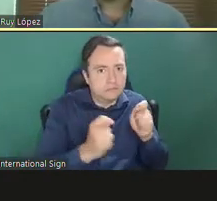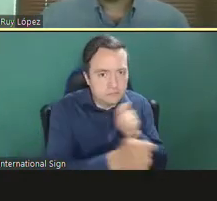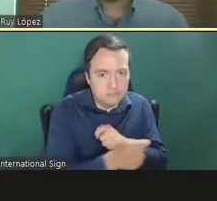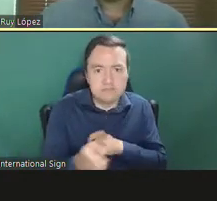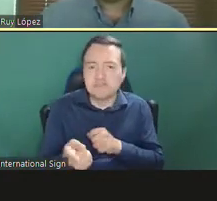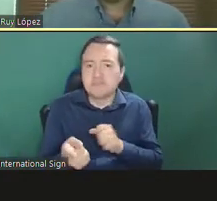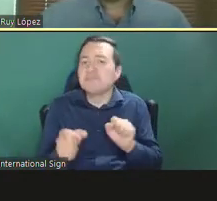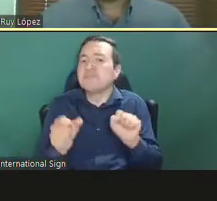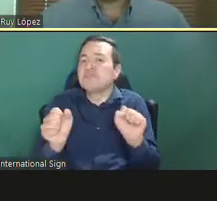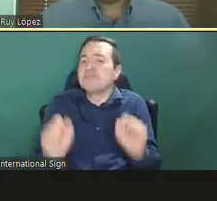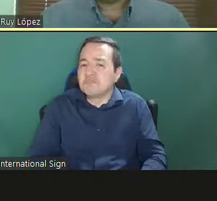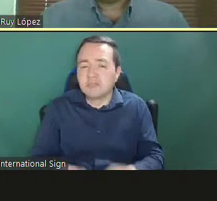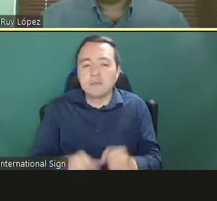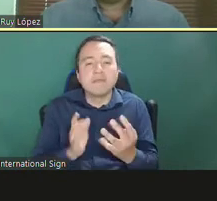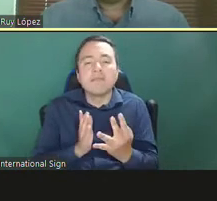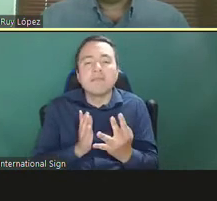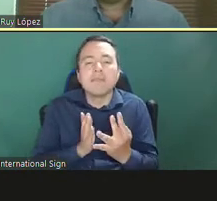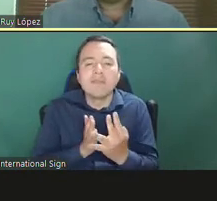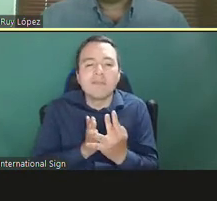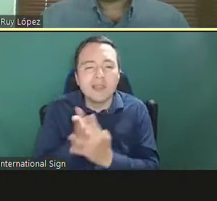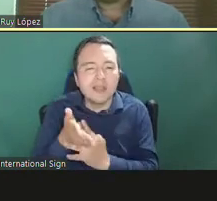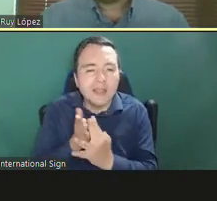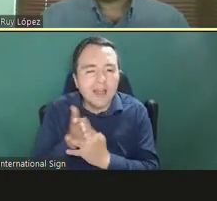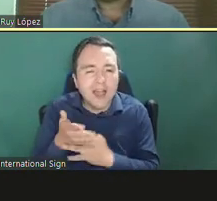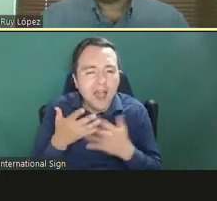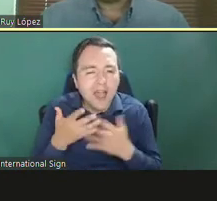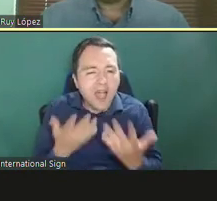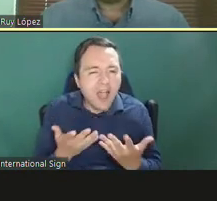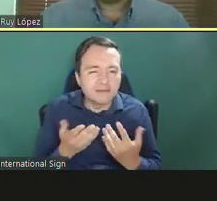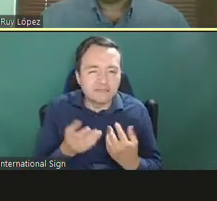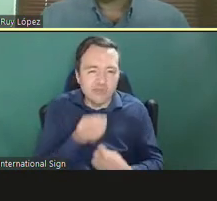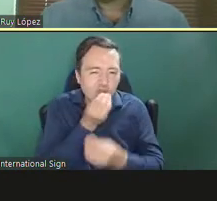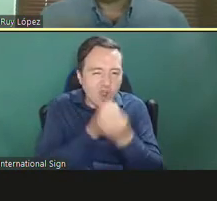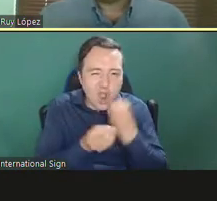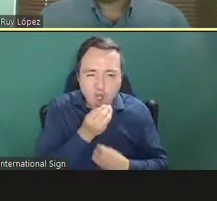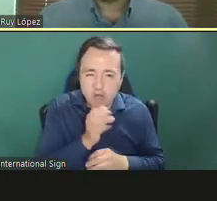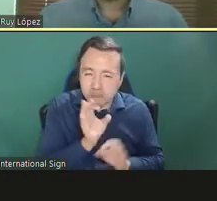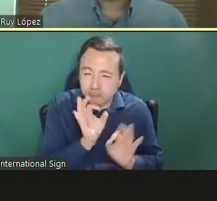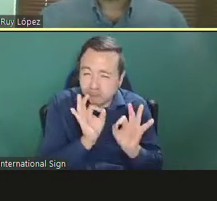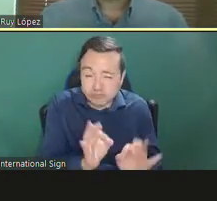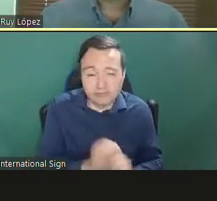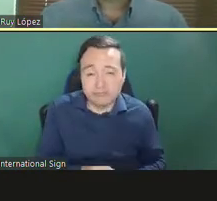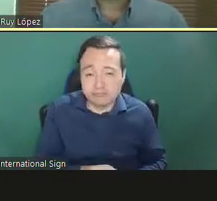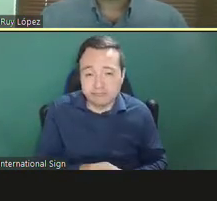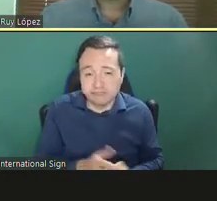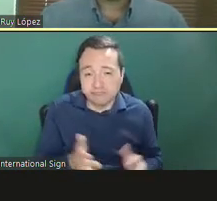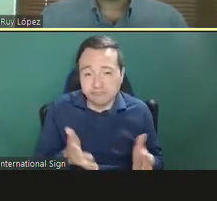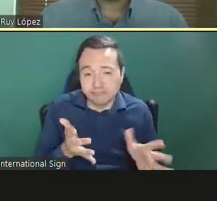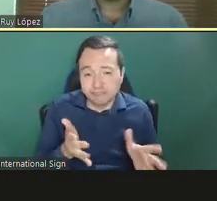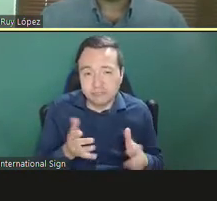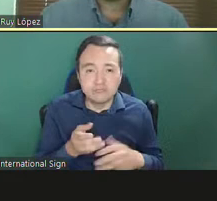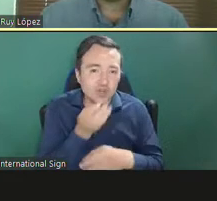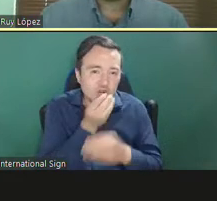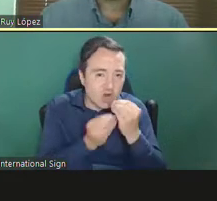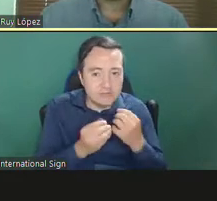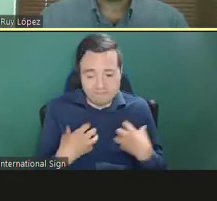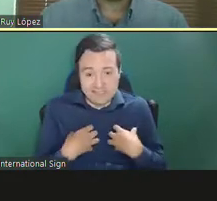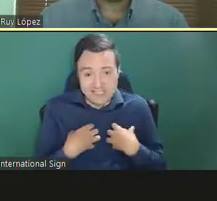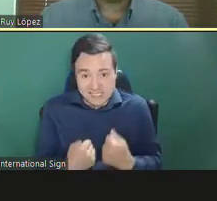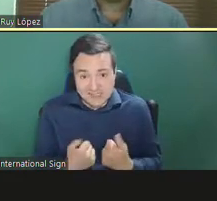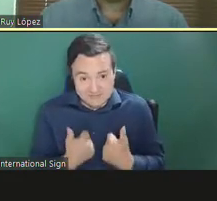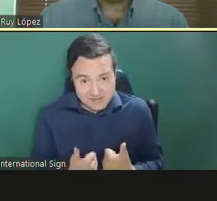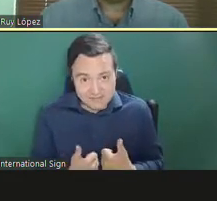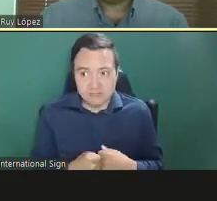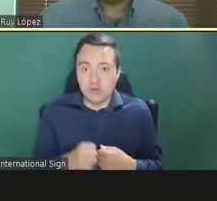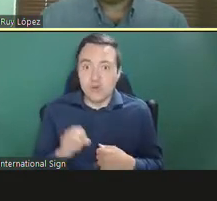predominante de una dieta poco saludable y también acceso a muchos otros factores de riesgo que